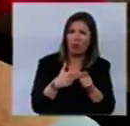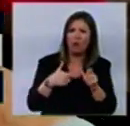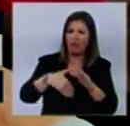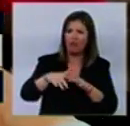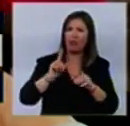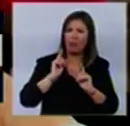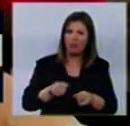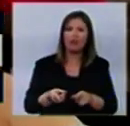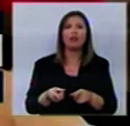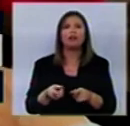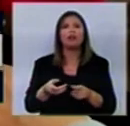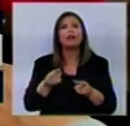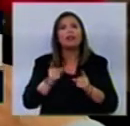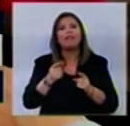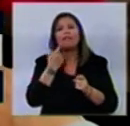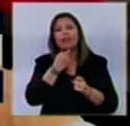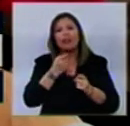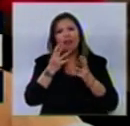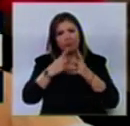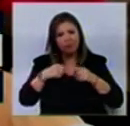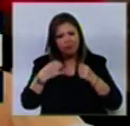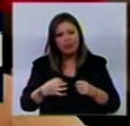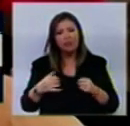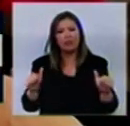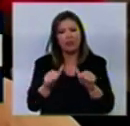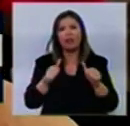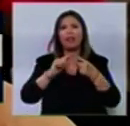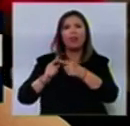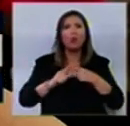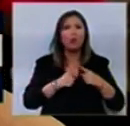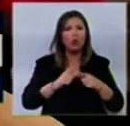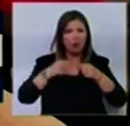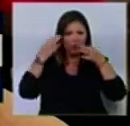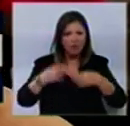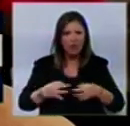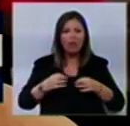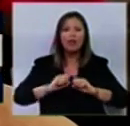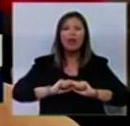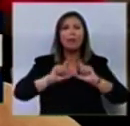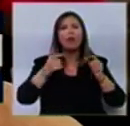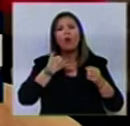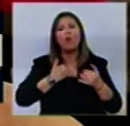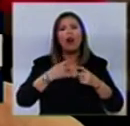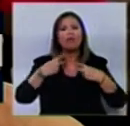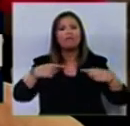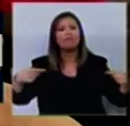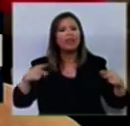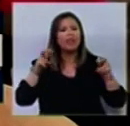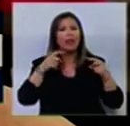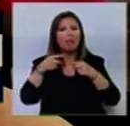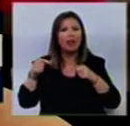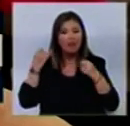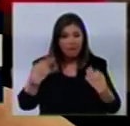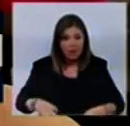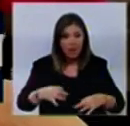tenemos que empezar a procesar en la dirección esta discusión es decir hacer un mapa de las posibilidades y elaborar